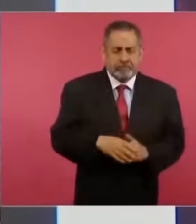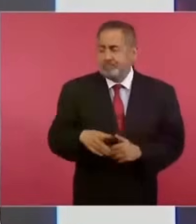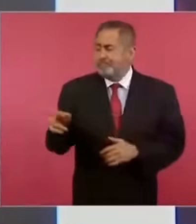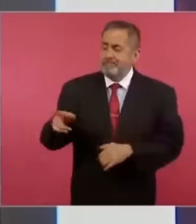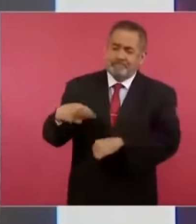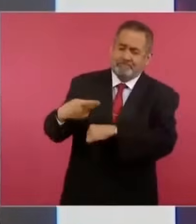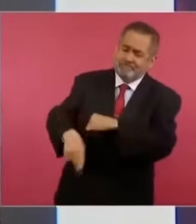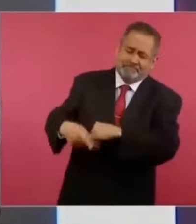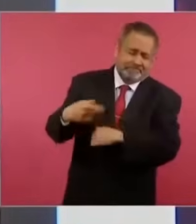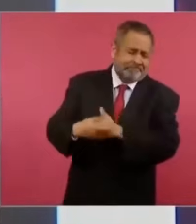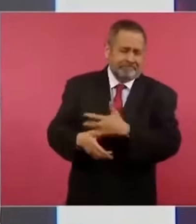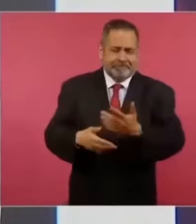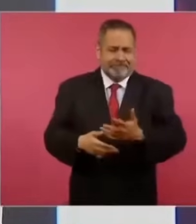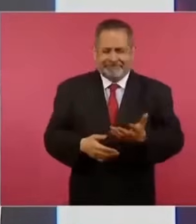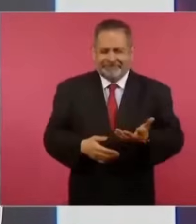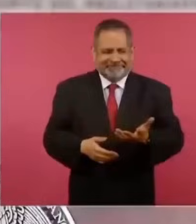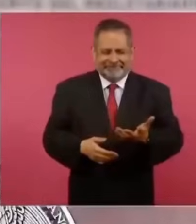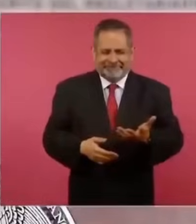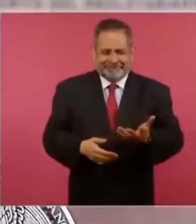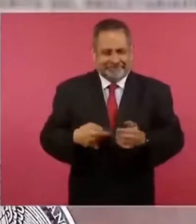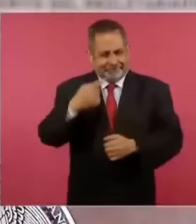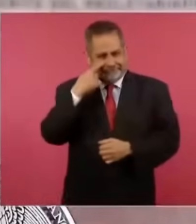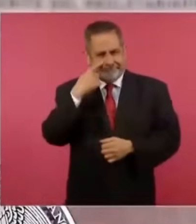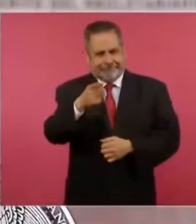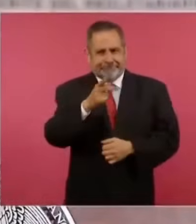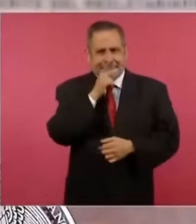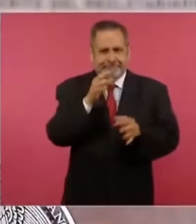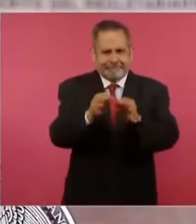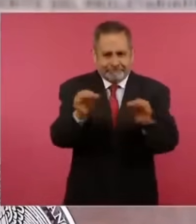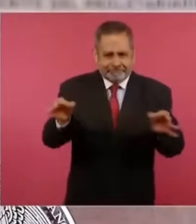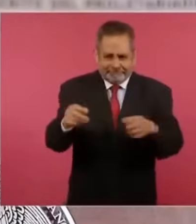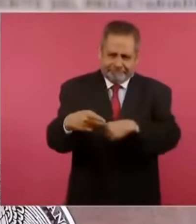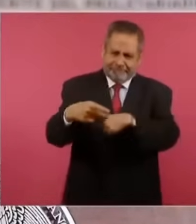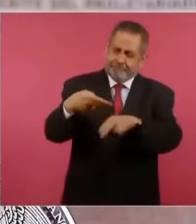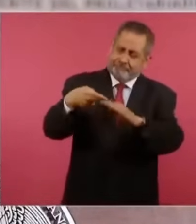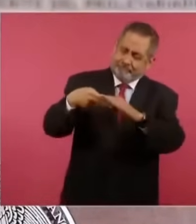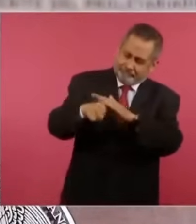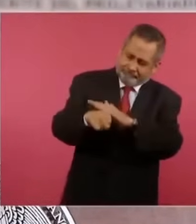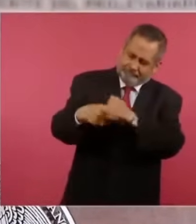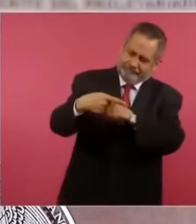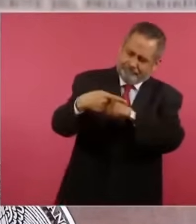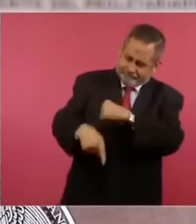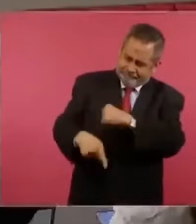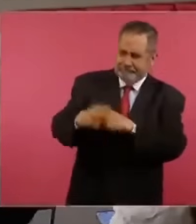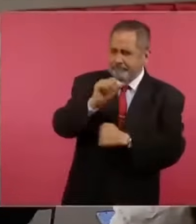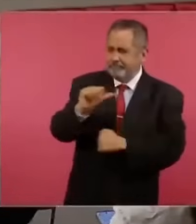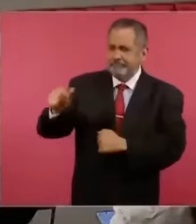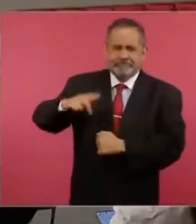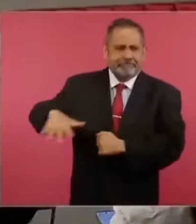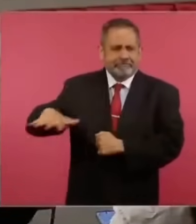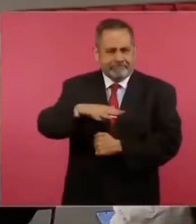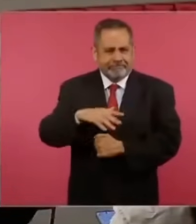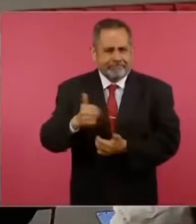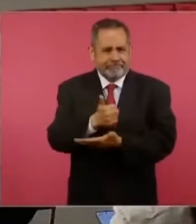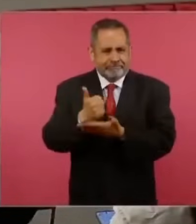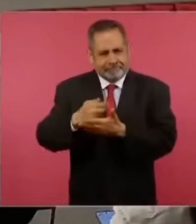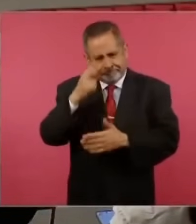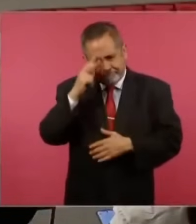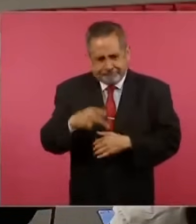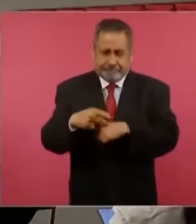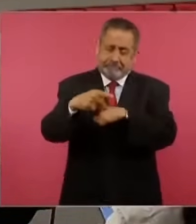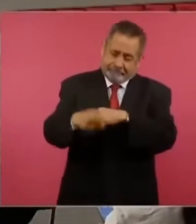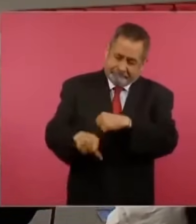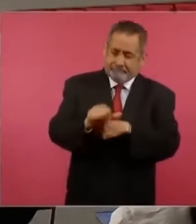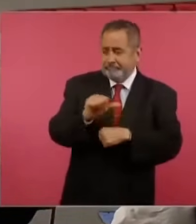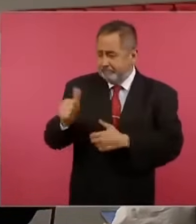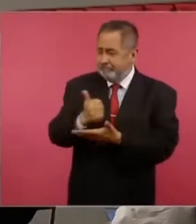para los capitalinos. Vamos a ver esta frase en todos los tweets. El metro es un peligro para los capitalinos, derivado de la falta